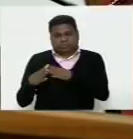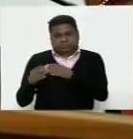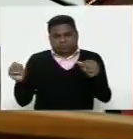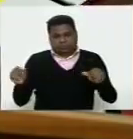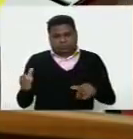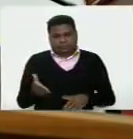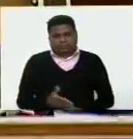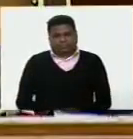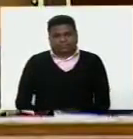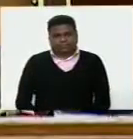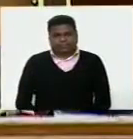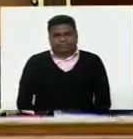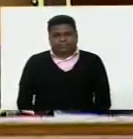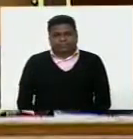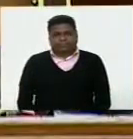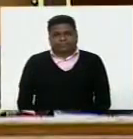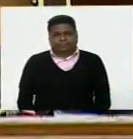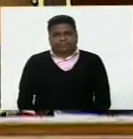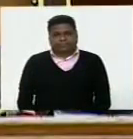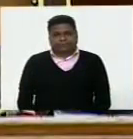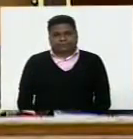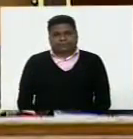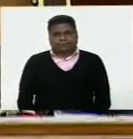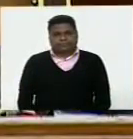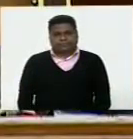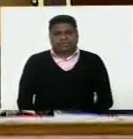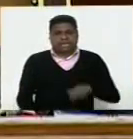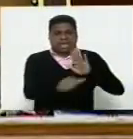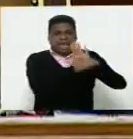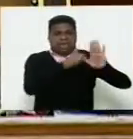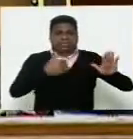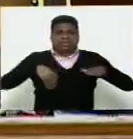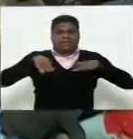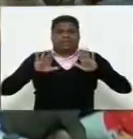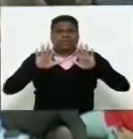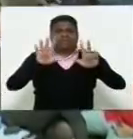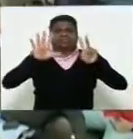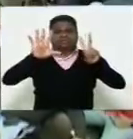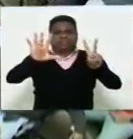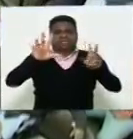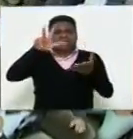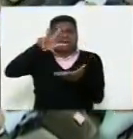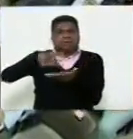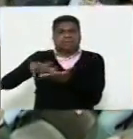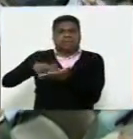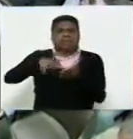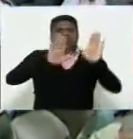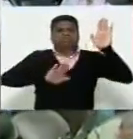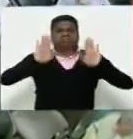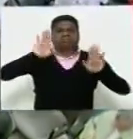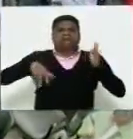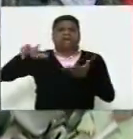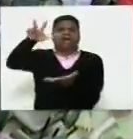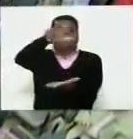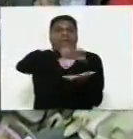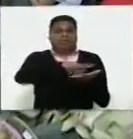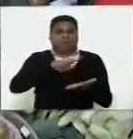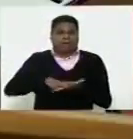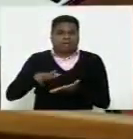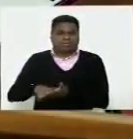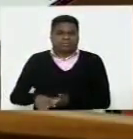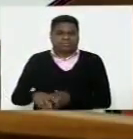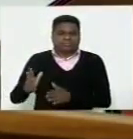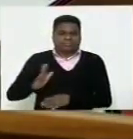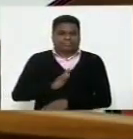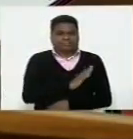presidente. En consideración, artículo 17 para aprobación. Aprobado.